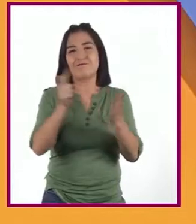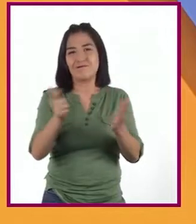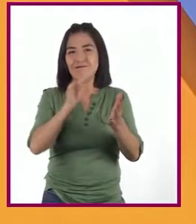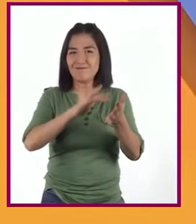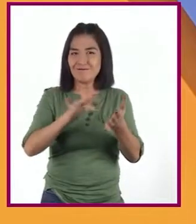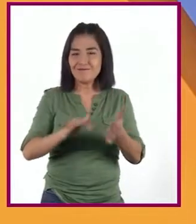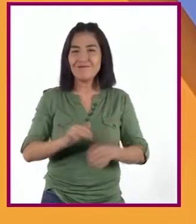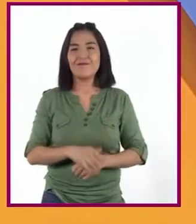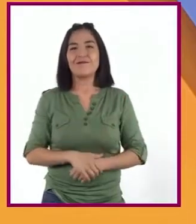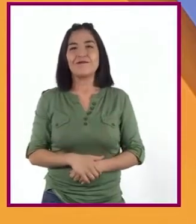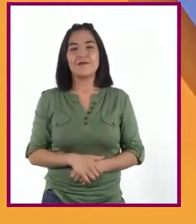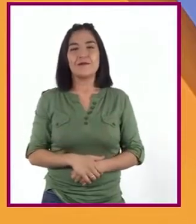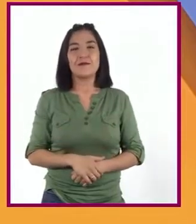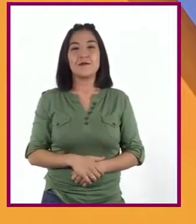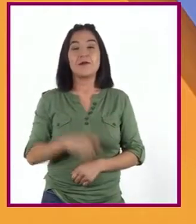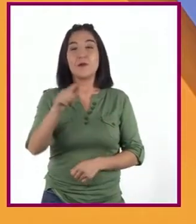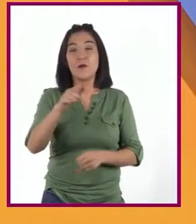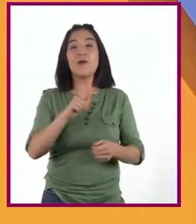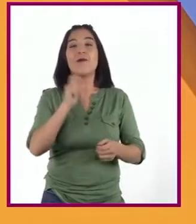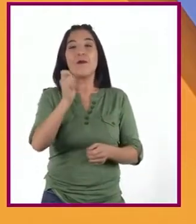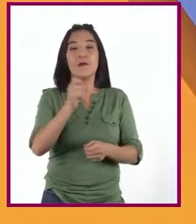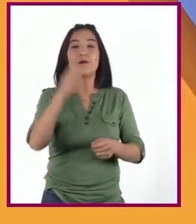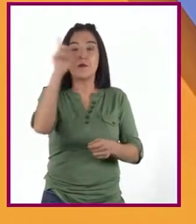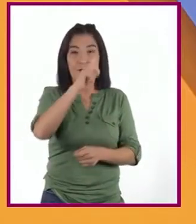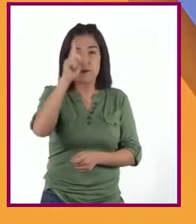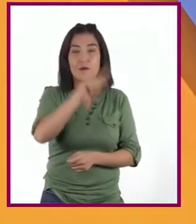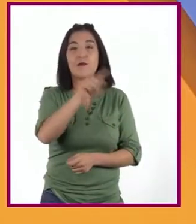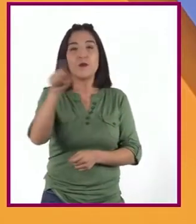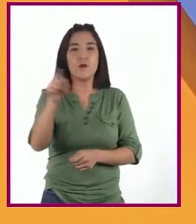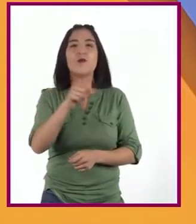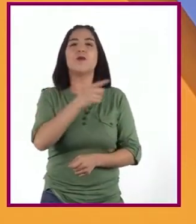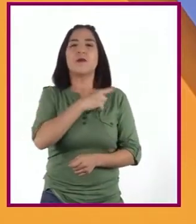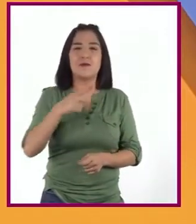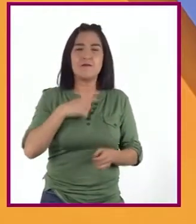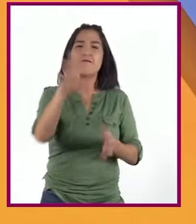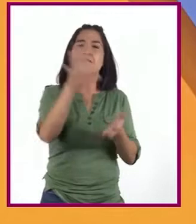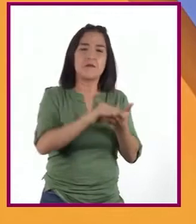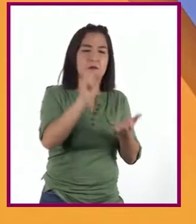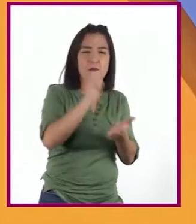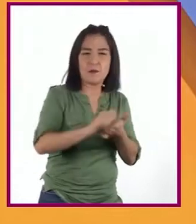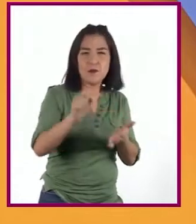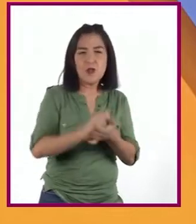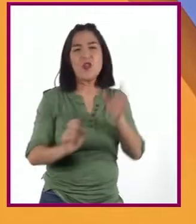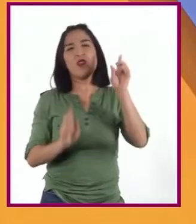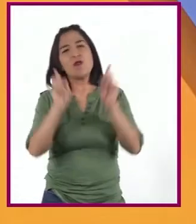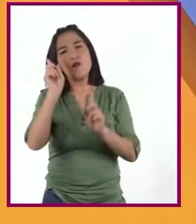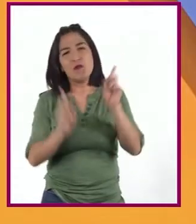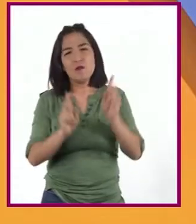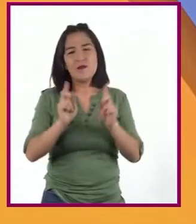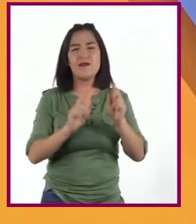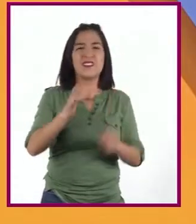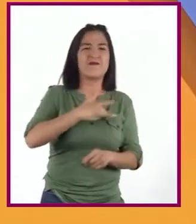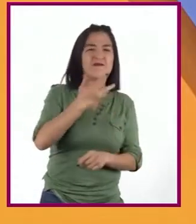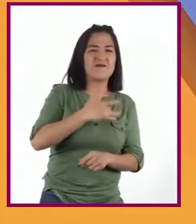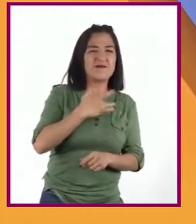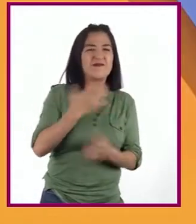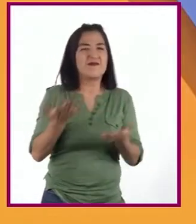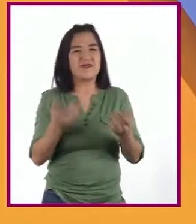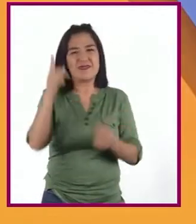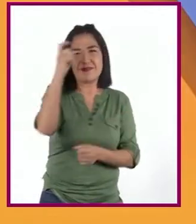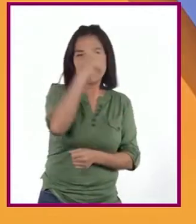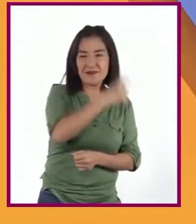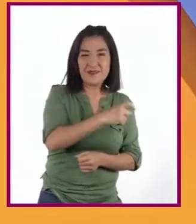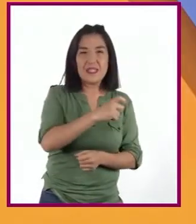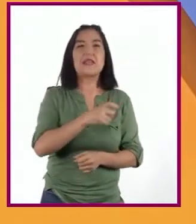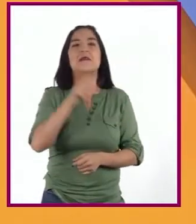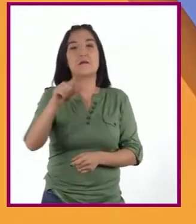texto. Les recomiendo que en la medida de lo posible tomen notas de las dudas, inquietudes o